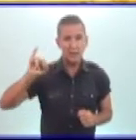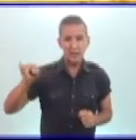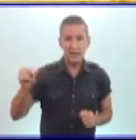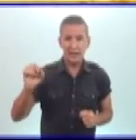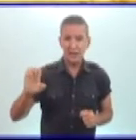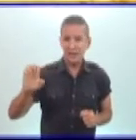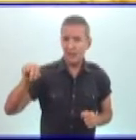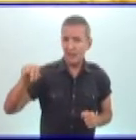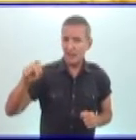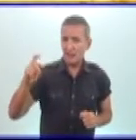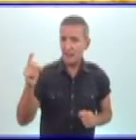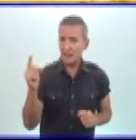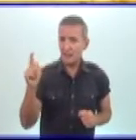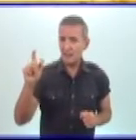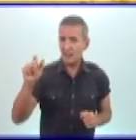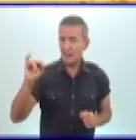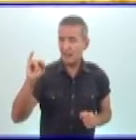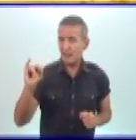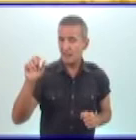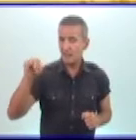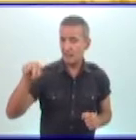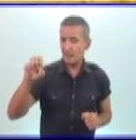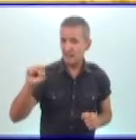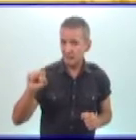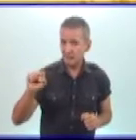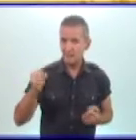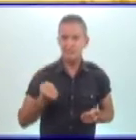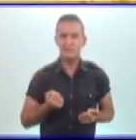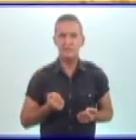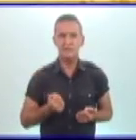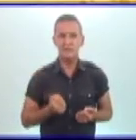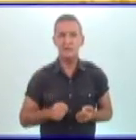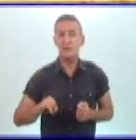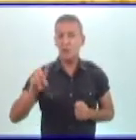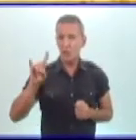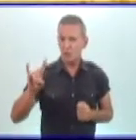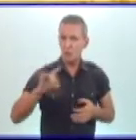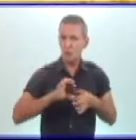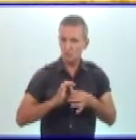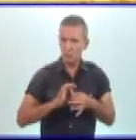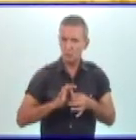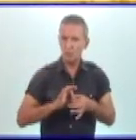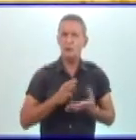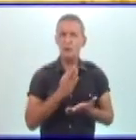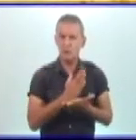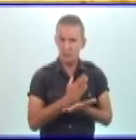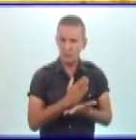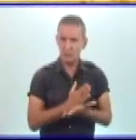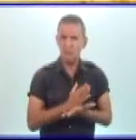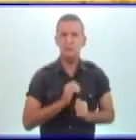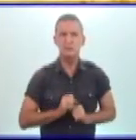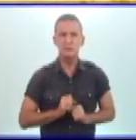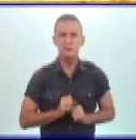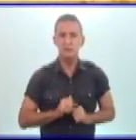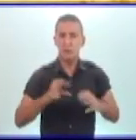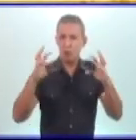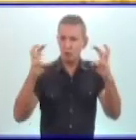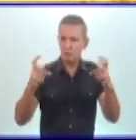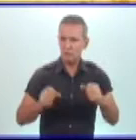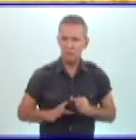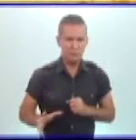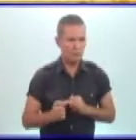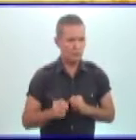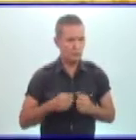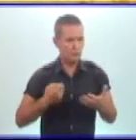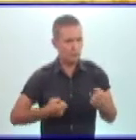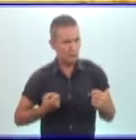pacto de familia y toda la concepción que en noveno grado podrán estudiar. Como resultado de todas estas guerras coloniales,